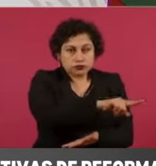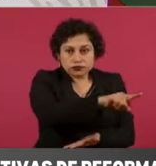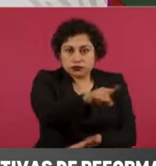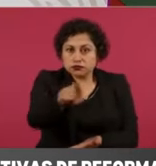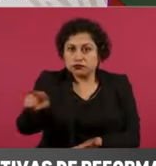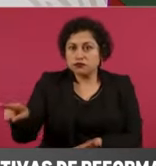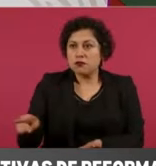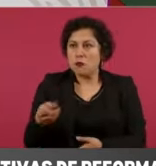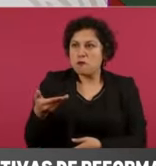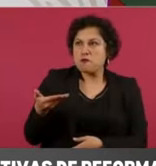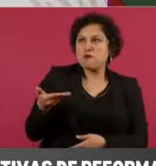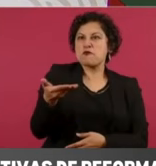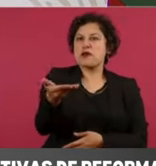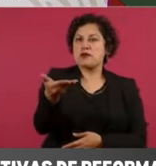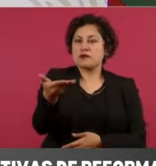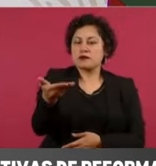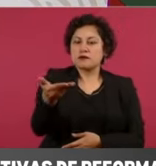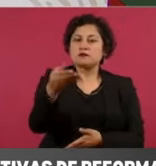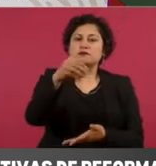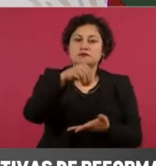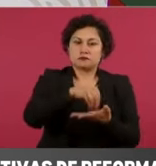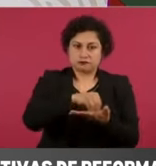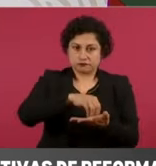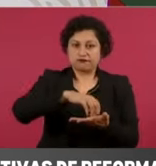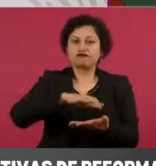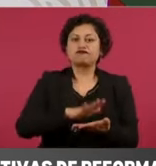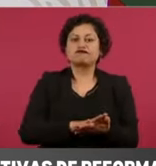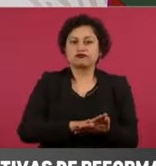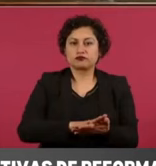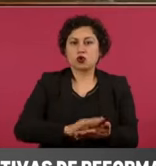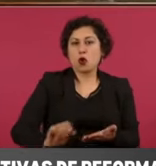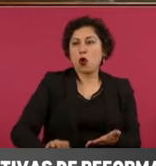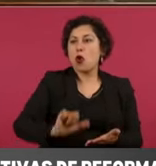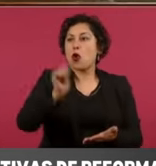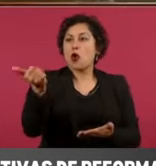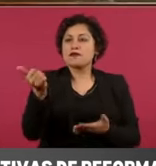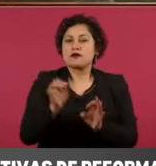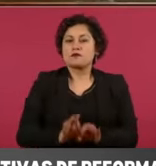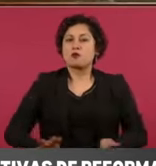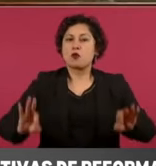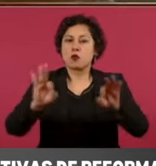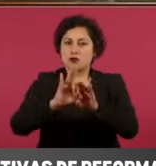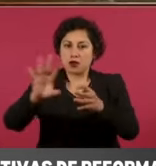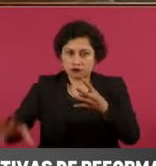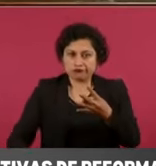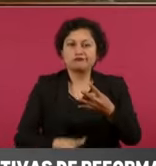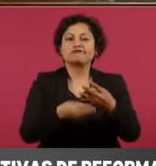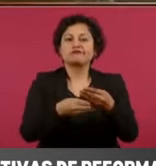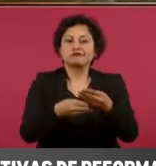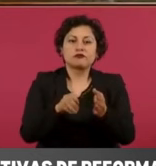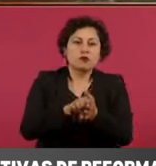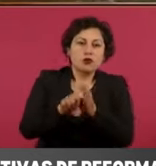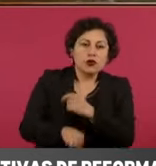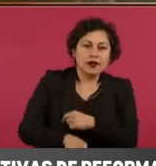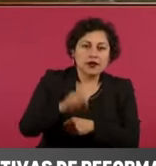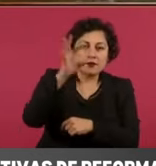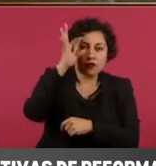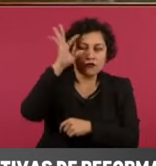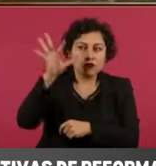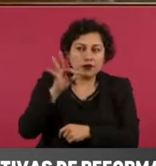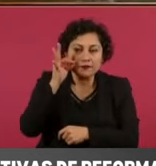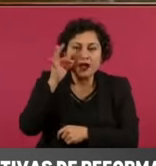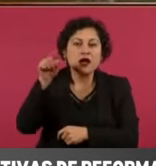otras de gran trascendencia. Los Flores Magón, Francisco Villa, Emiliano